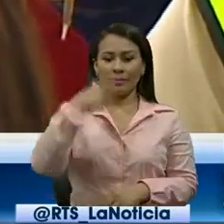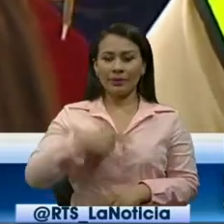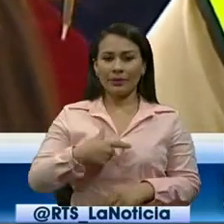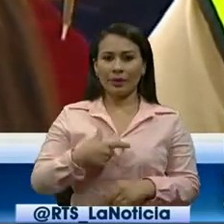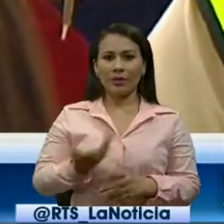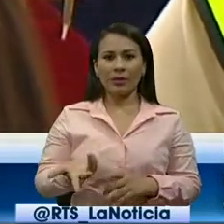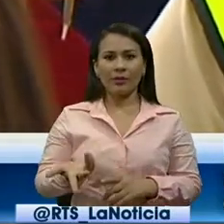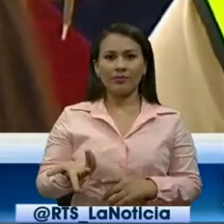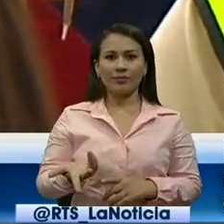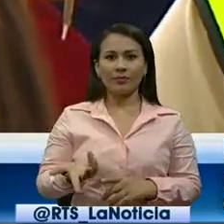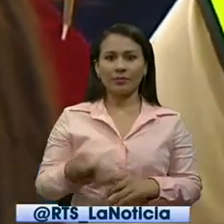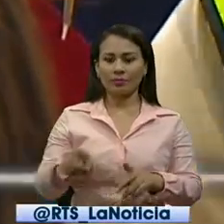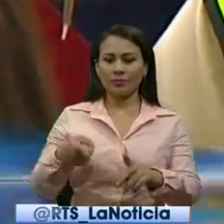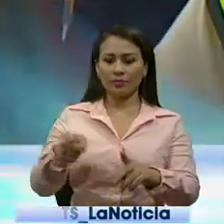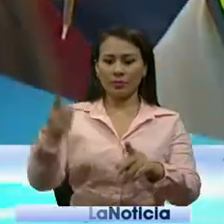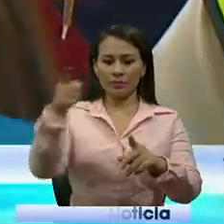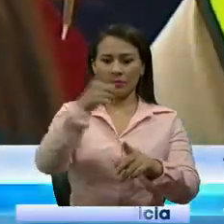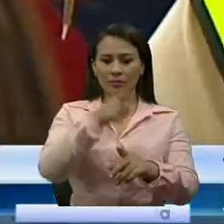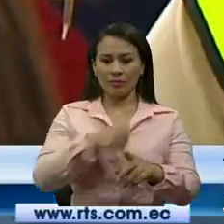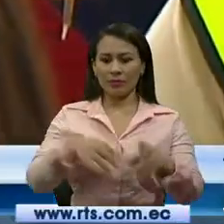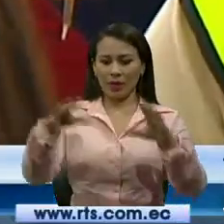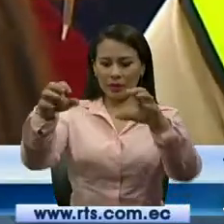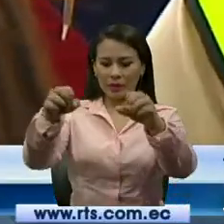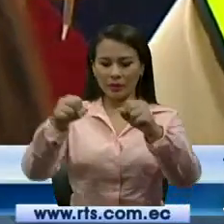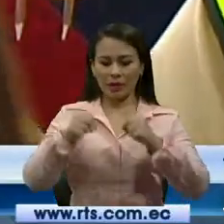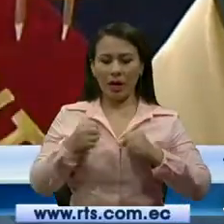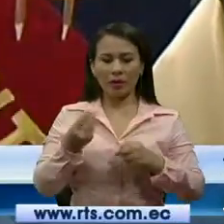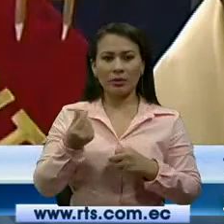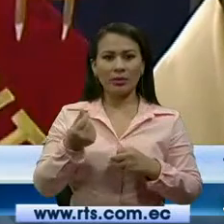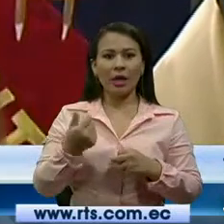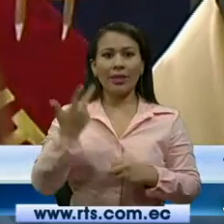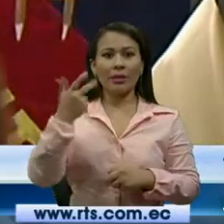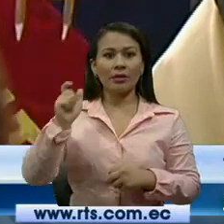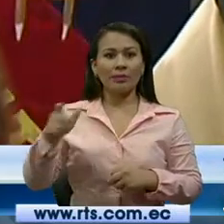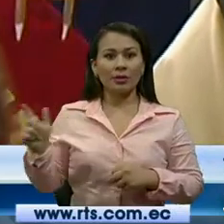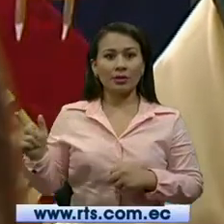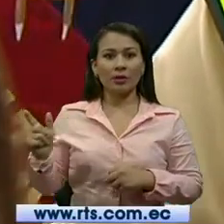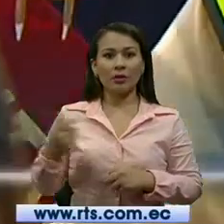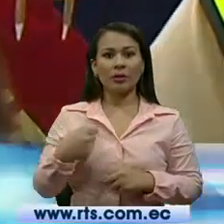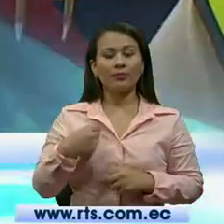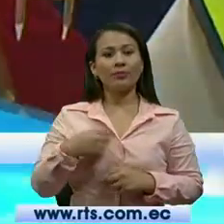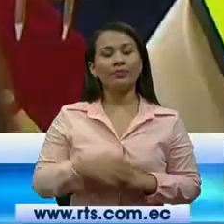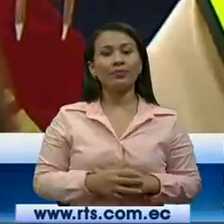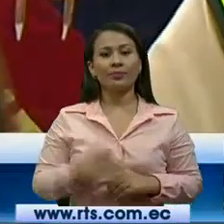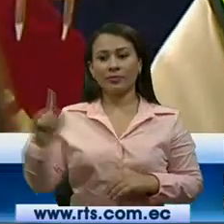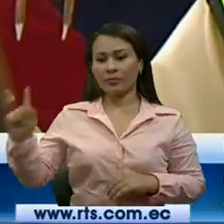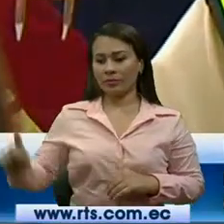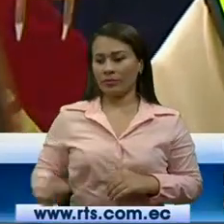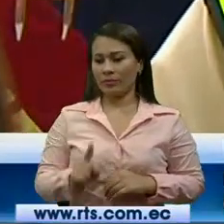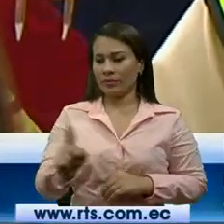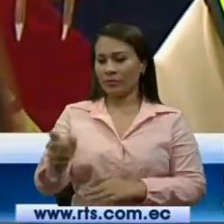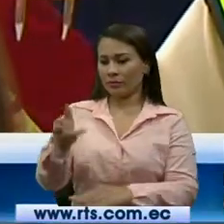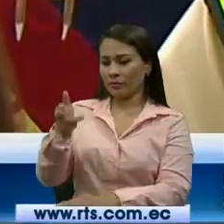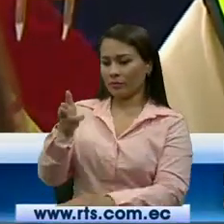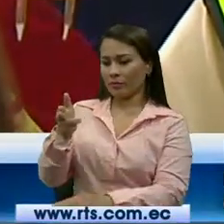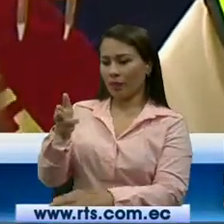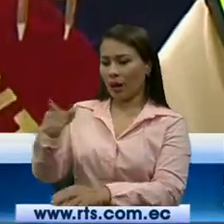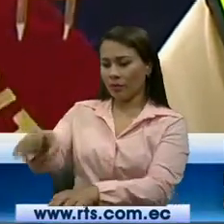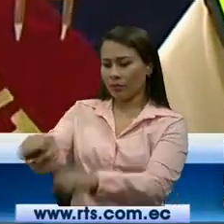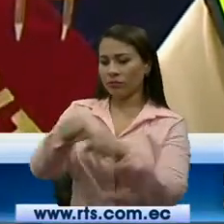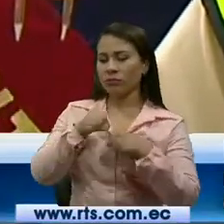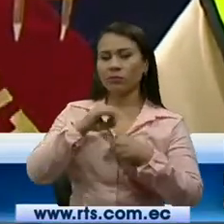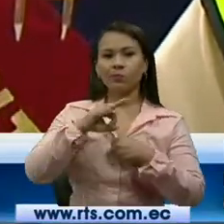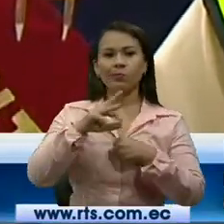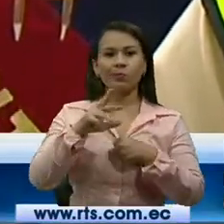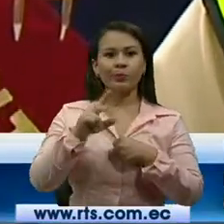producto de todo lo que ya tenía en ese cajero, ingresan unos tres individuos que tenemos conocimiento y proceden a